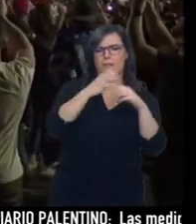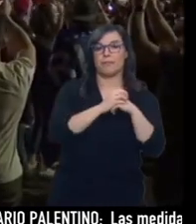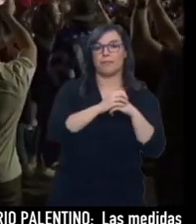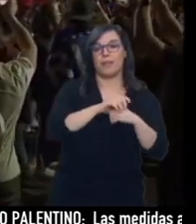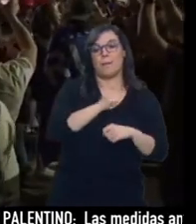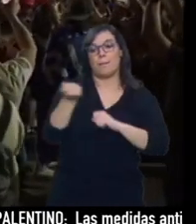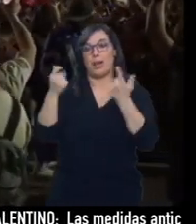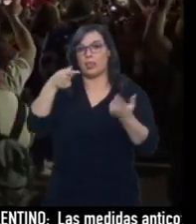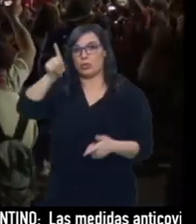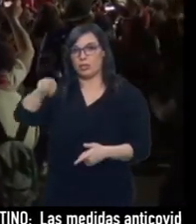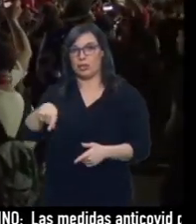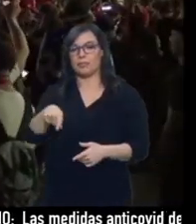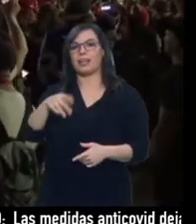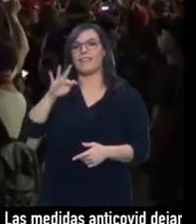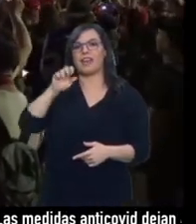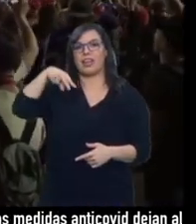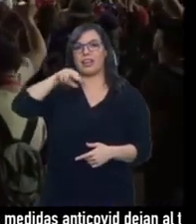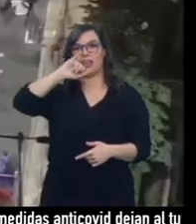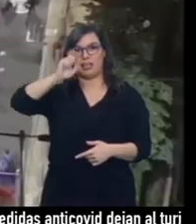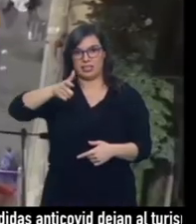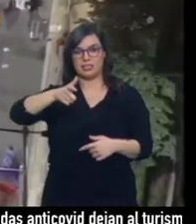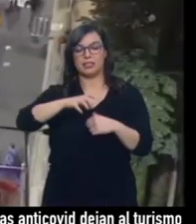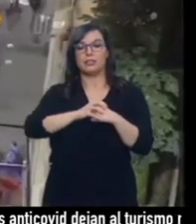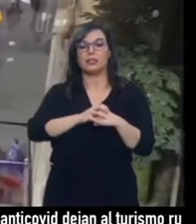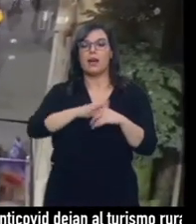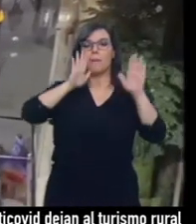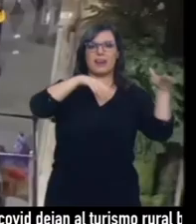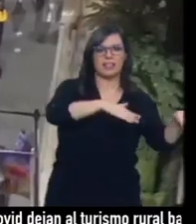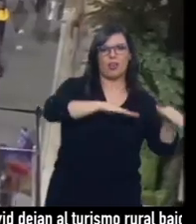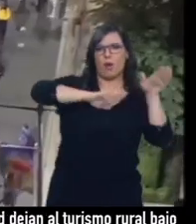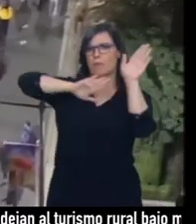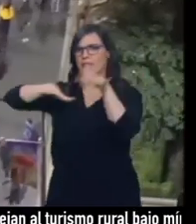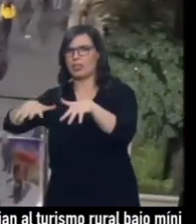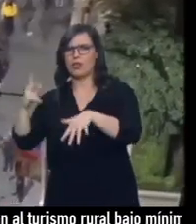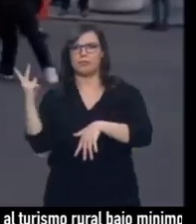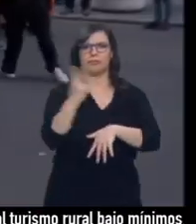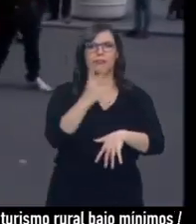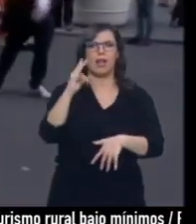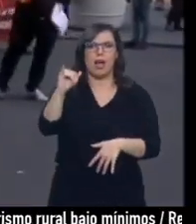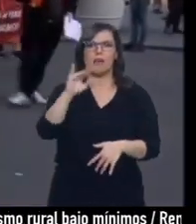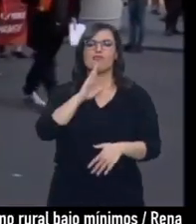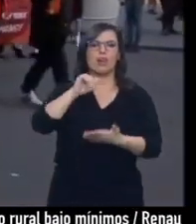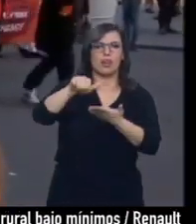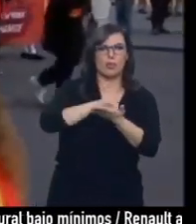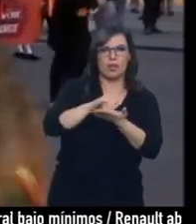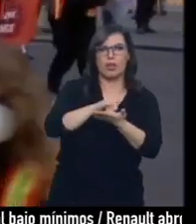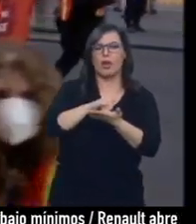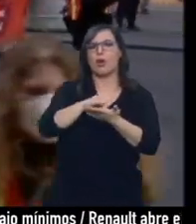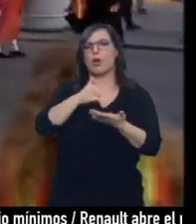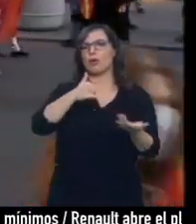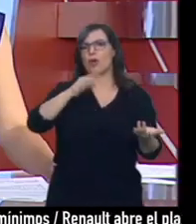escena similar hemos visto también en Phoenix. Y las manifestaciones de uno y otro signo se han repetido en ciudades como Nueva York, Portland o